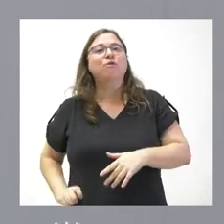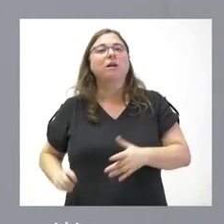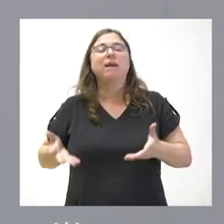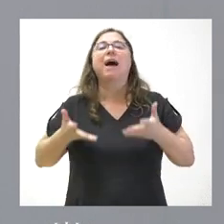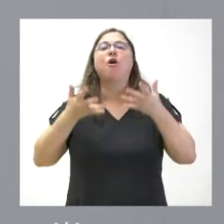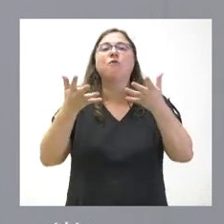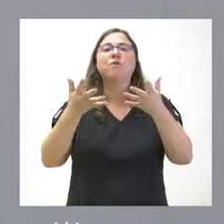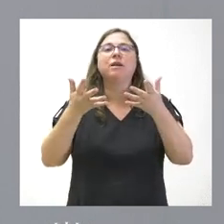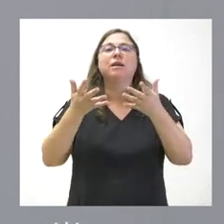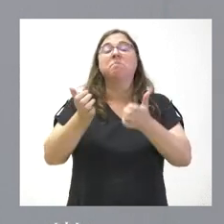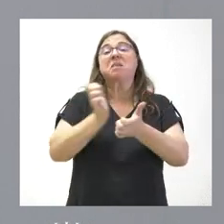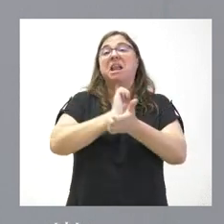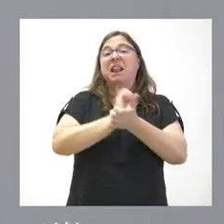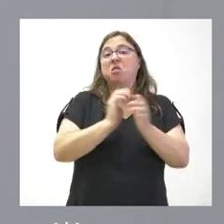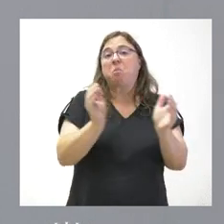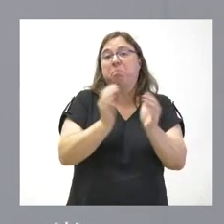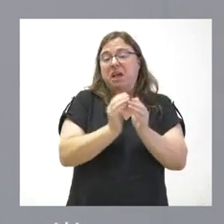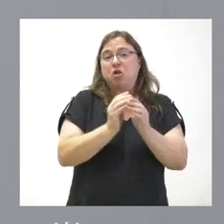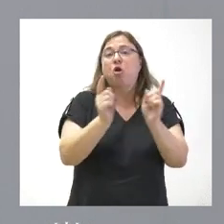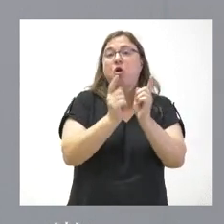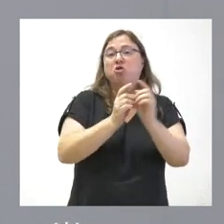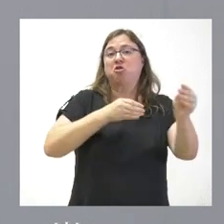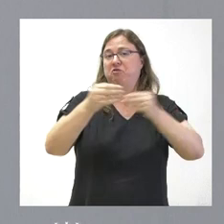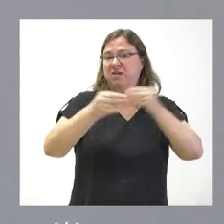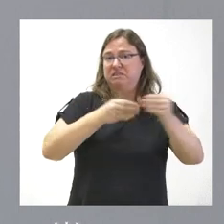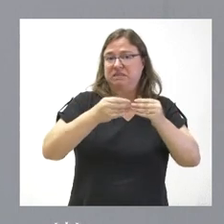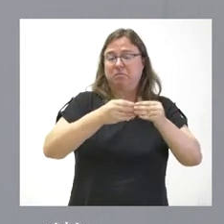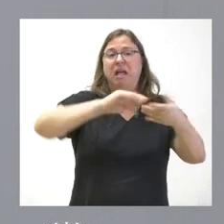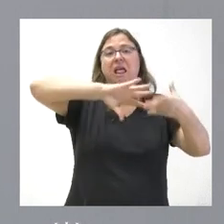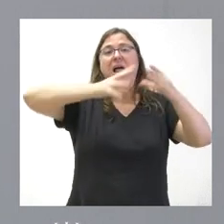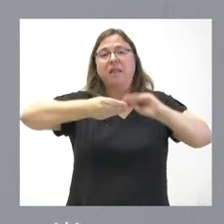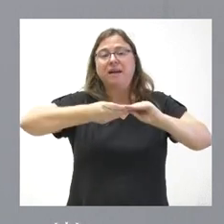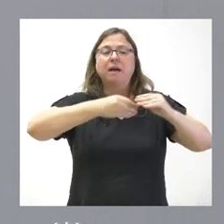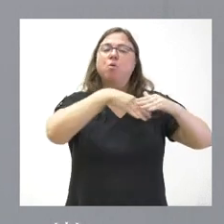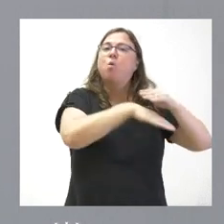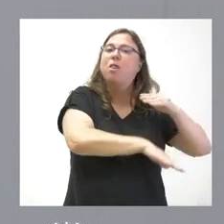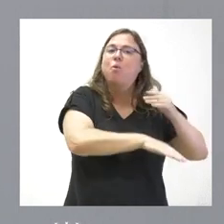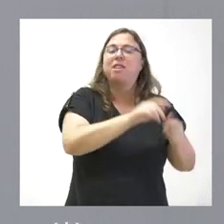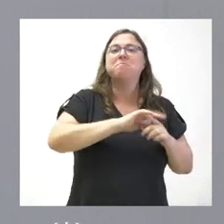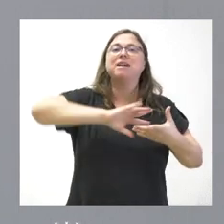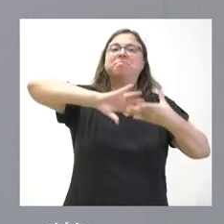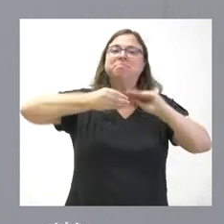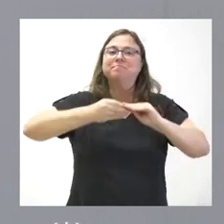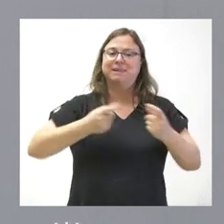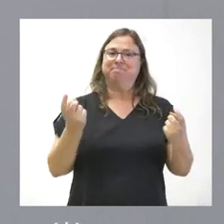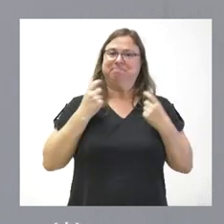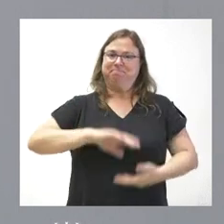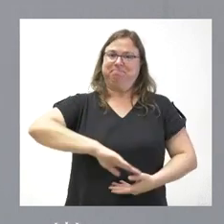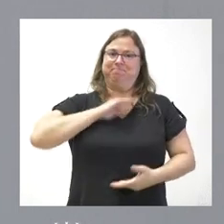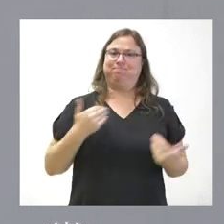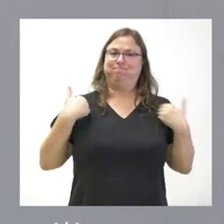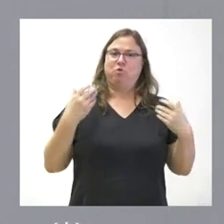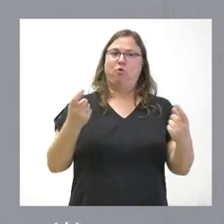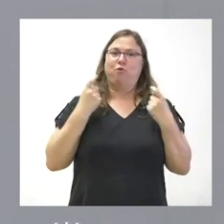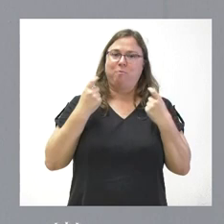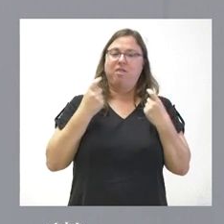microcredenciales son formatos breves flexibles modulares acumulables y orientados a la adquisición de habilidades y competencias concretas